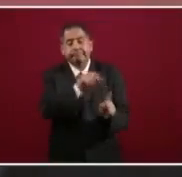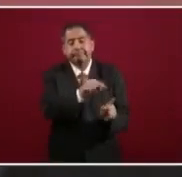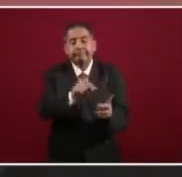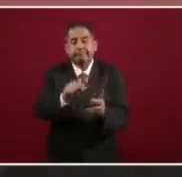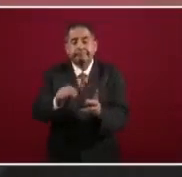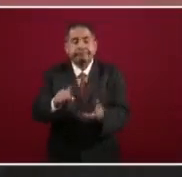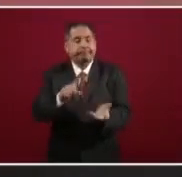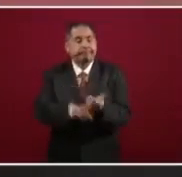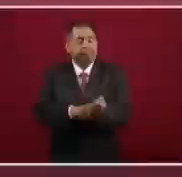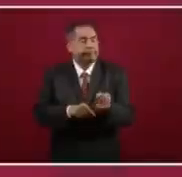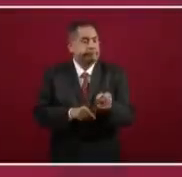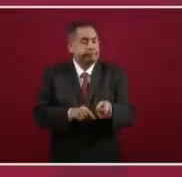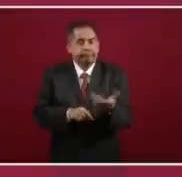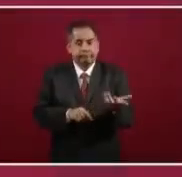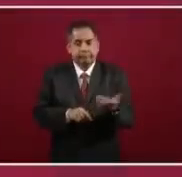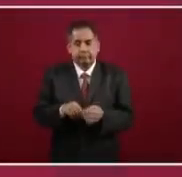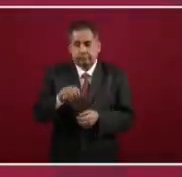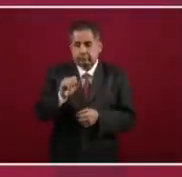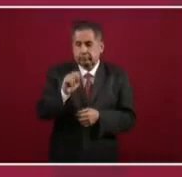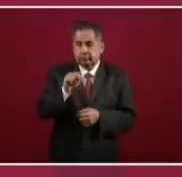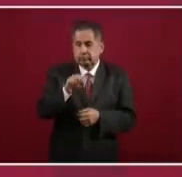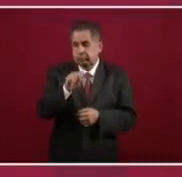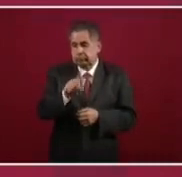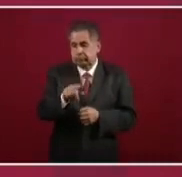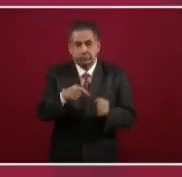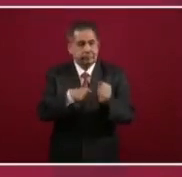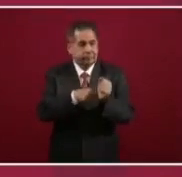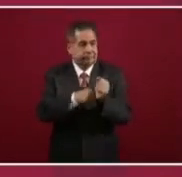de que la humana